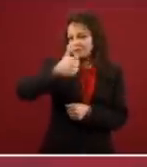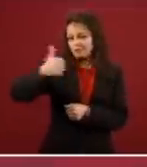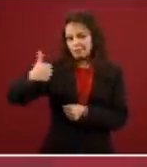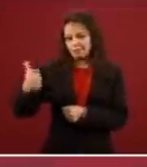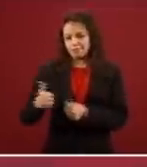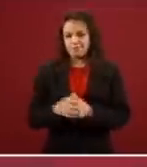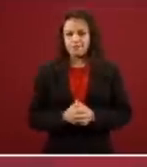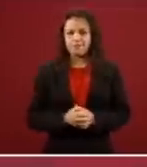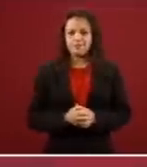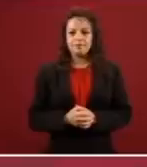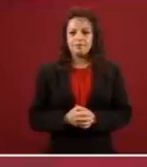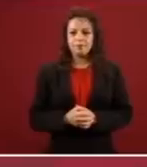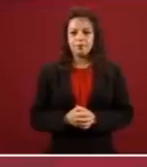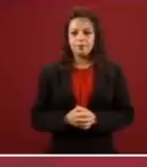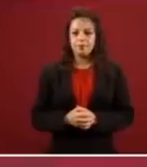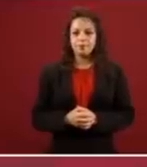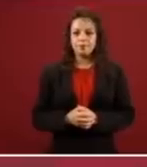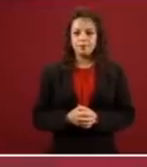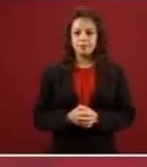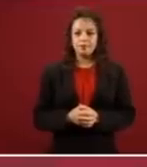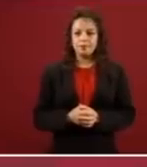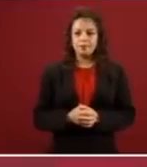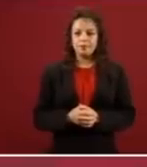no es el titular del Ejecutivo.